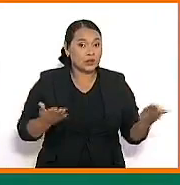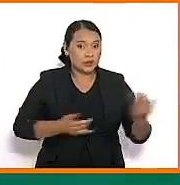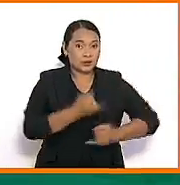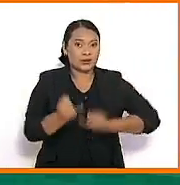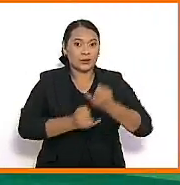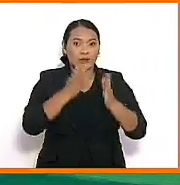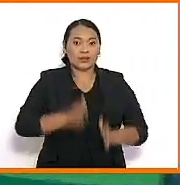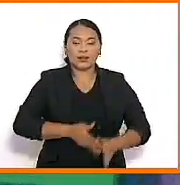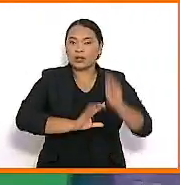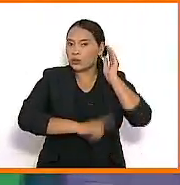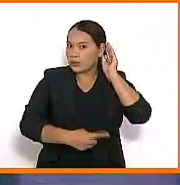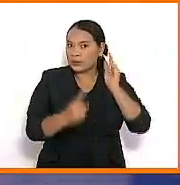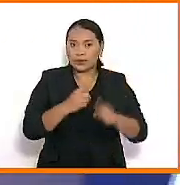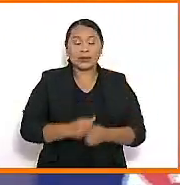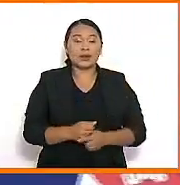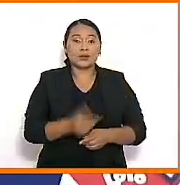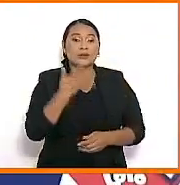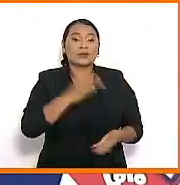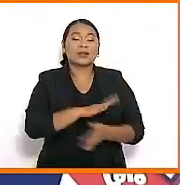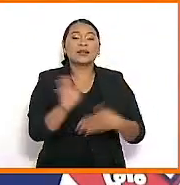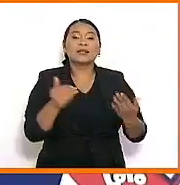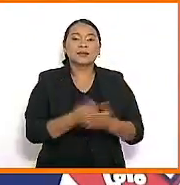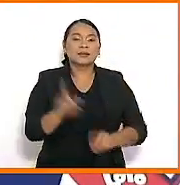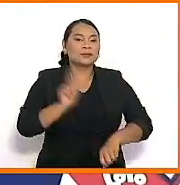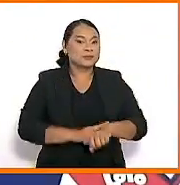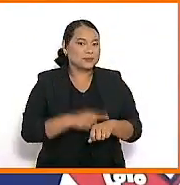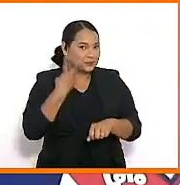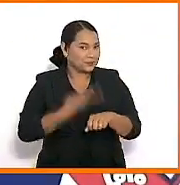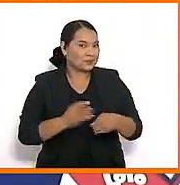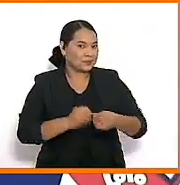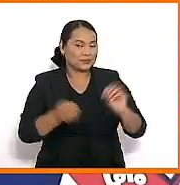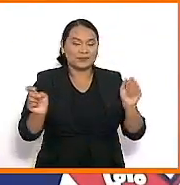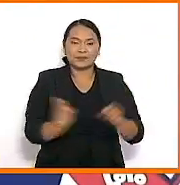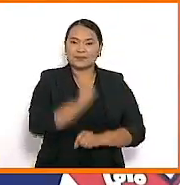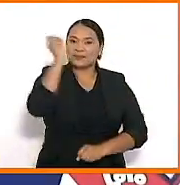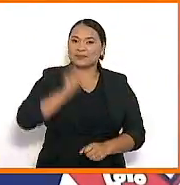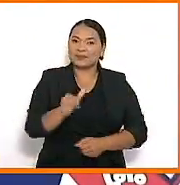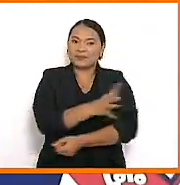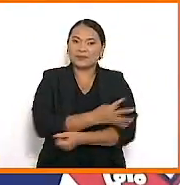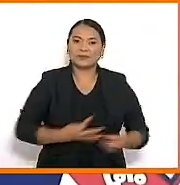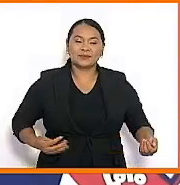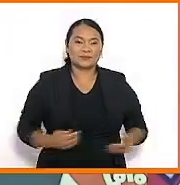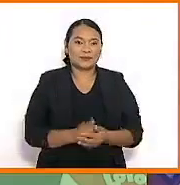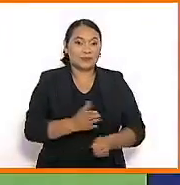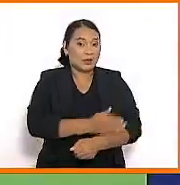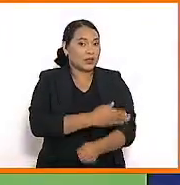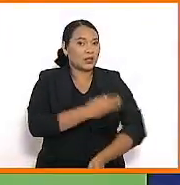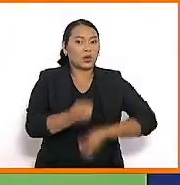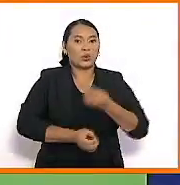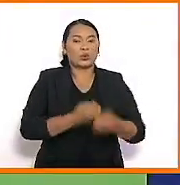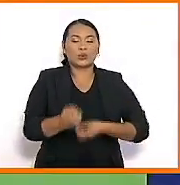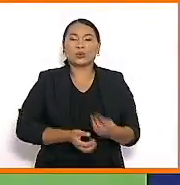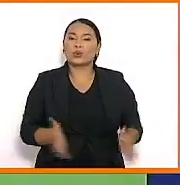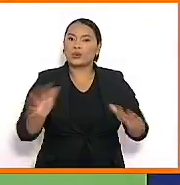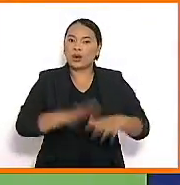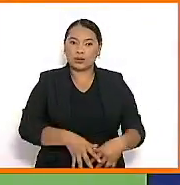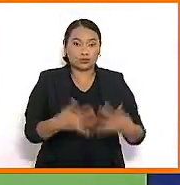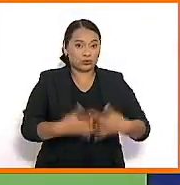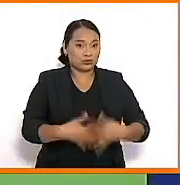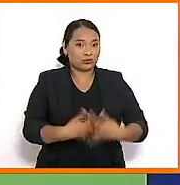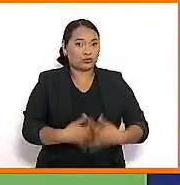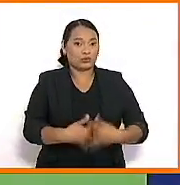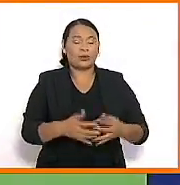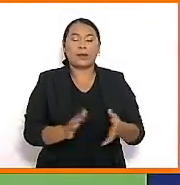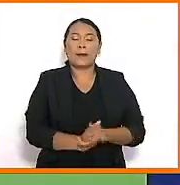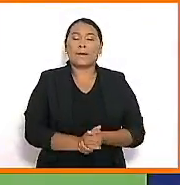Diaria, te deseo muchísima suerte porque vamos a conocer el número afortunado para esta tarde. Pero antes vamos a ingresar las esferas al